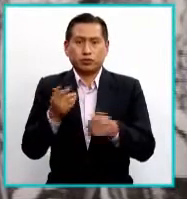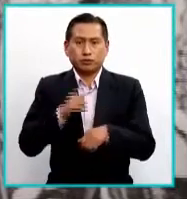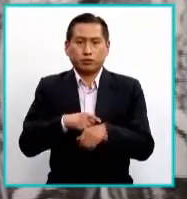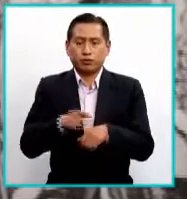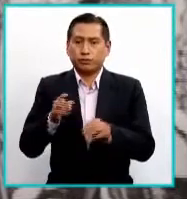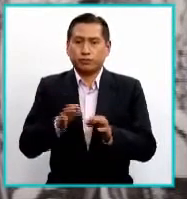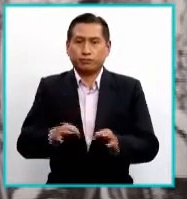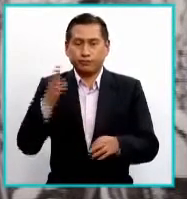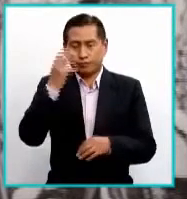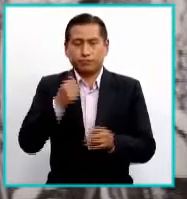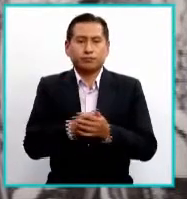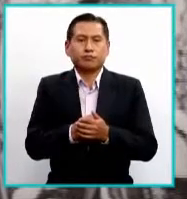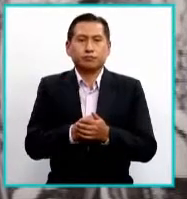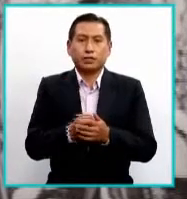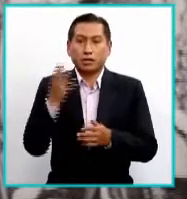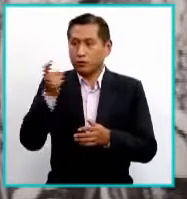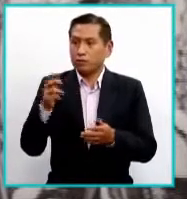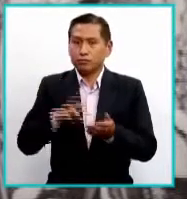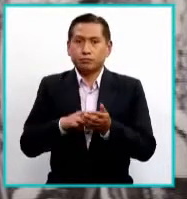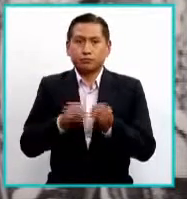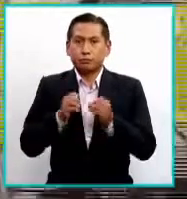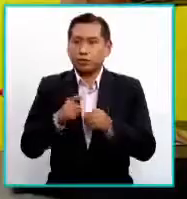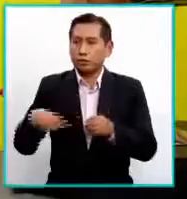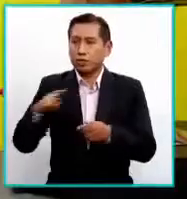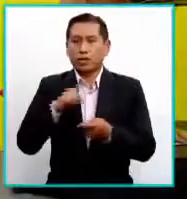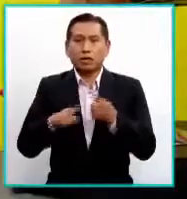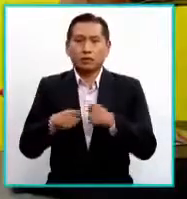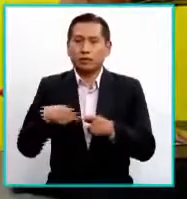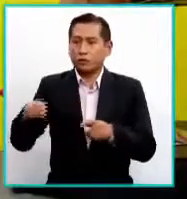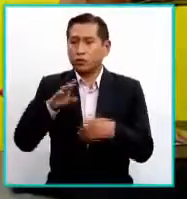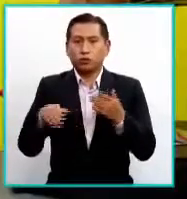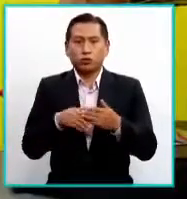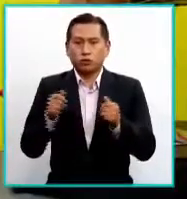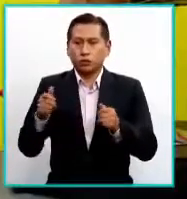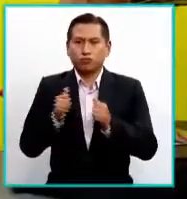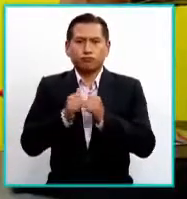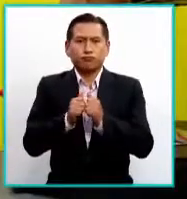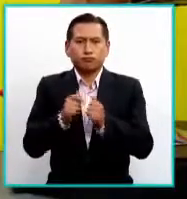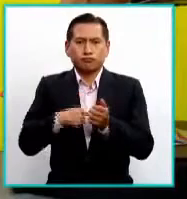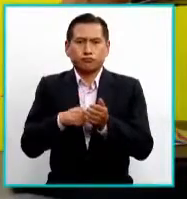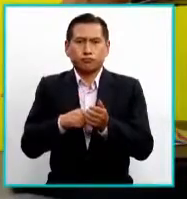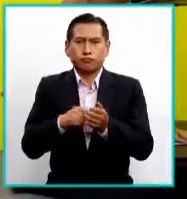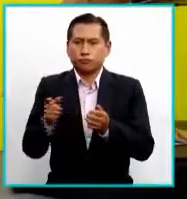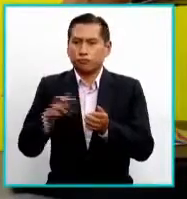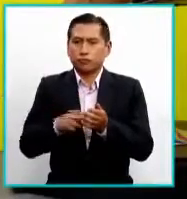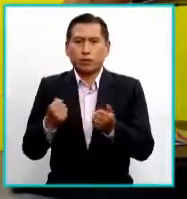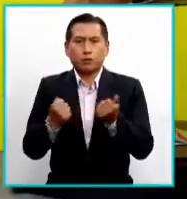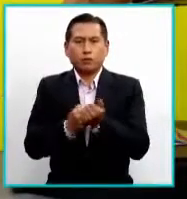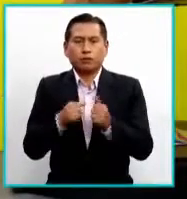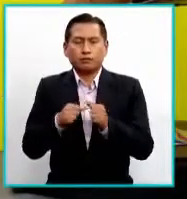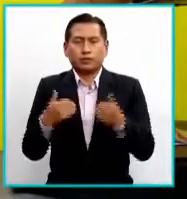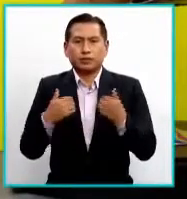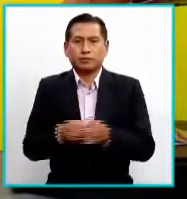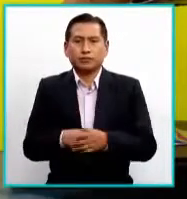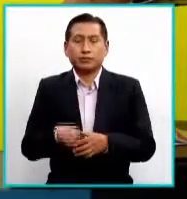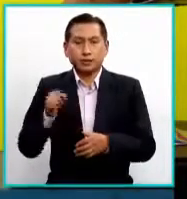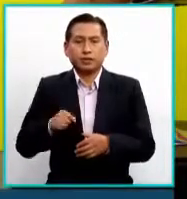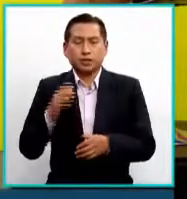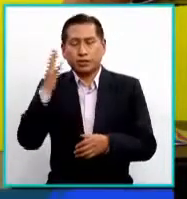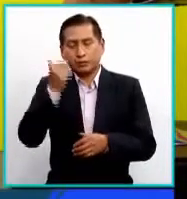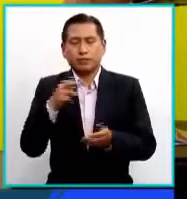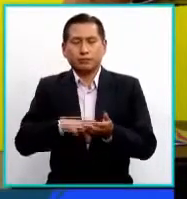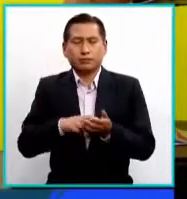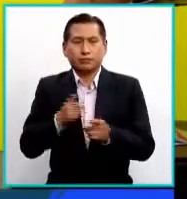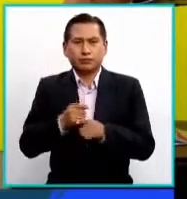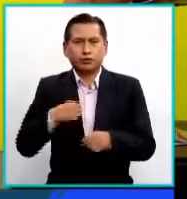tan, tan lindo. Qué lindo que también los amigos, las amistades, pues sigan la carrera de uno y les apoye constantemente. Sí,